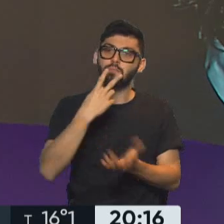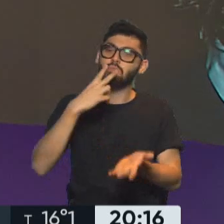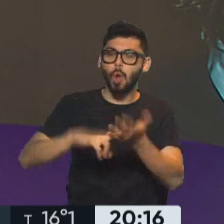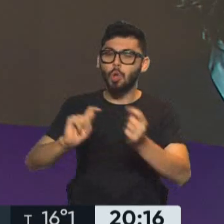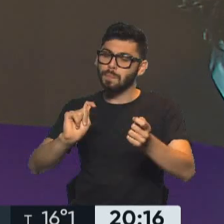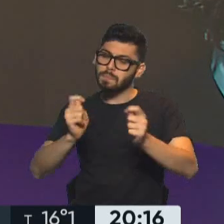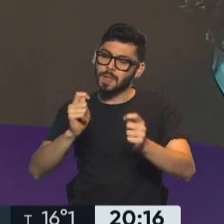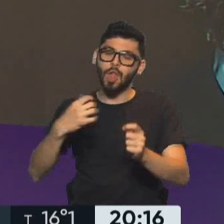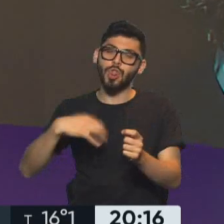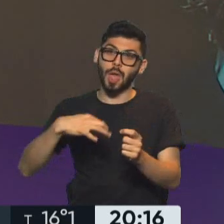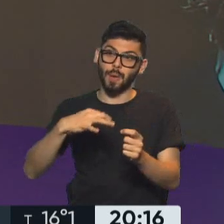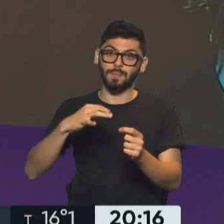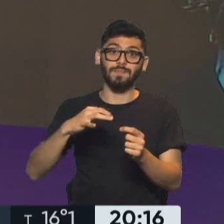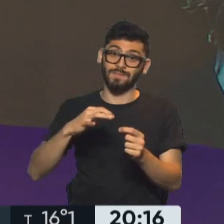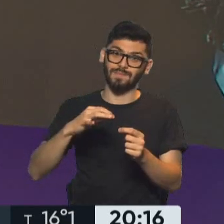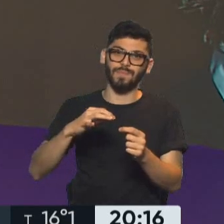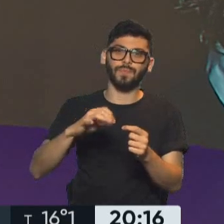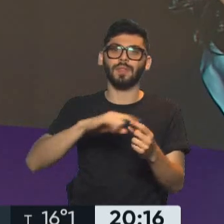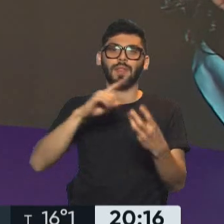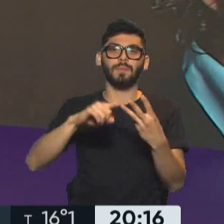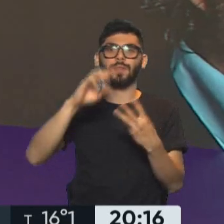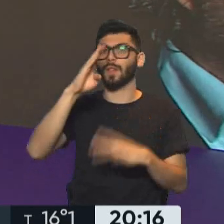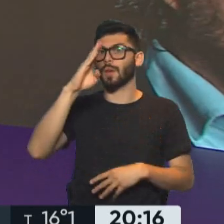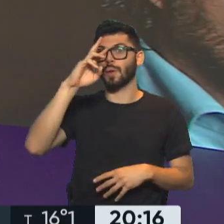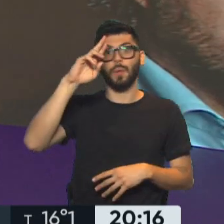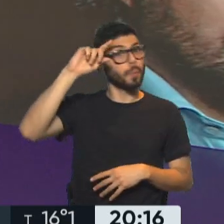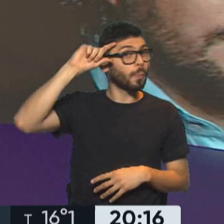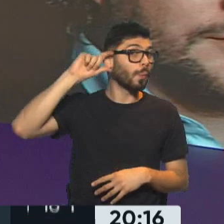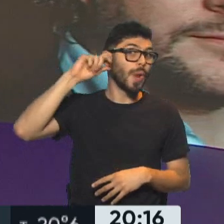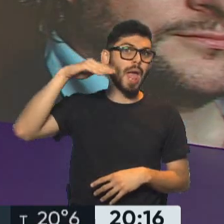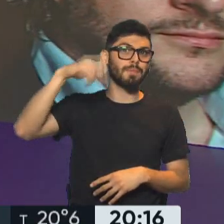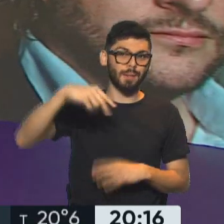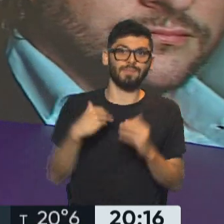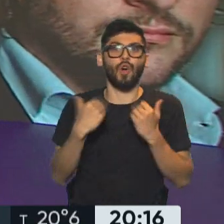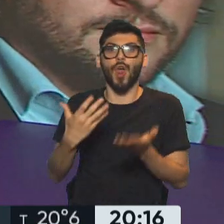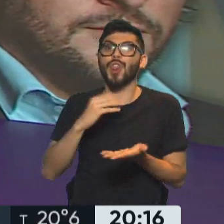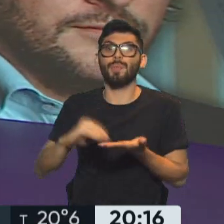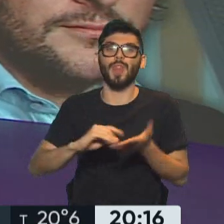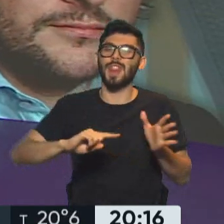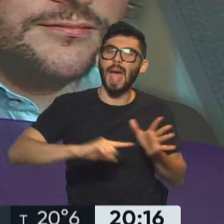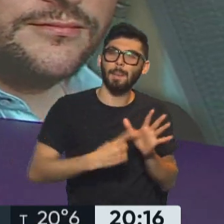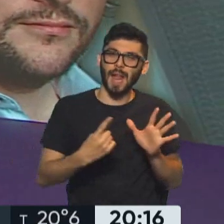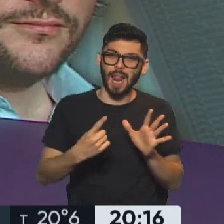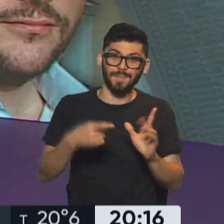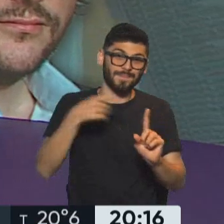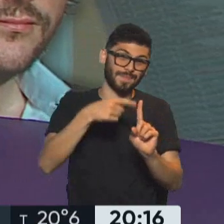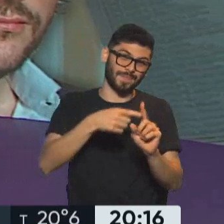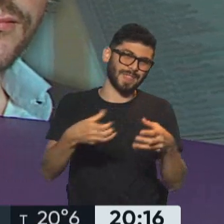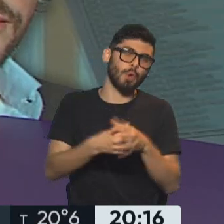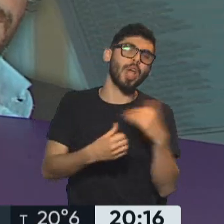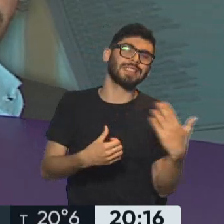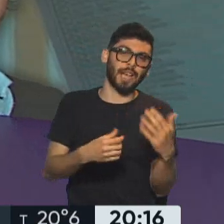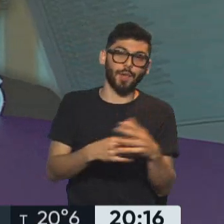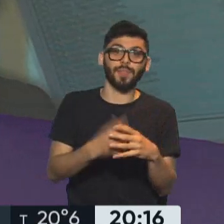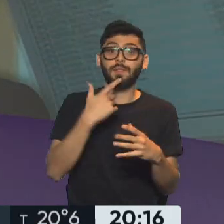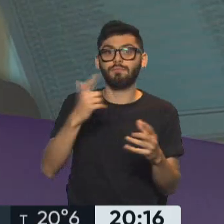tributaria con tinte más progresivo. Y Miriam Bregman, precandidata a diputada por Cava del Frente de Izquierda. Los jóvenes tienen